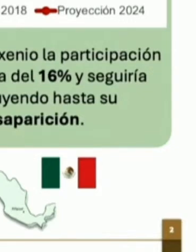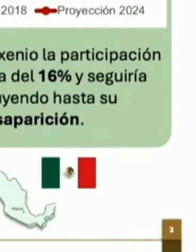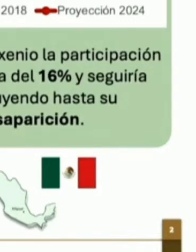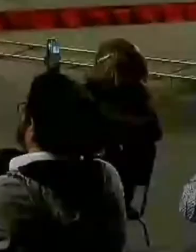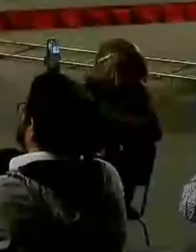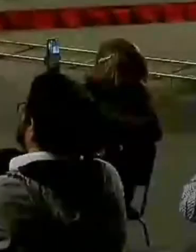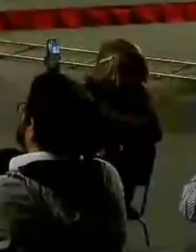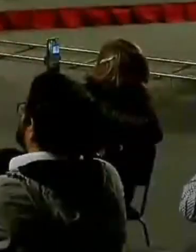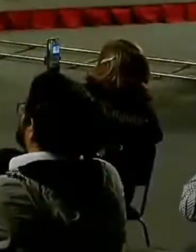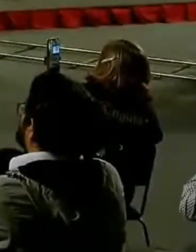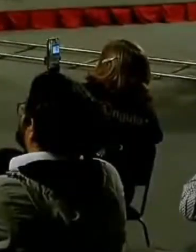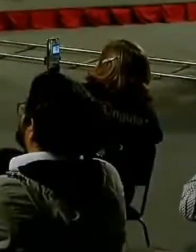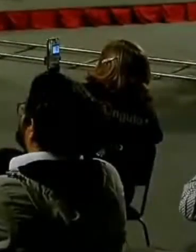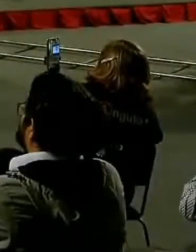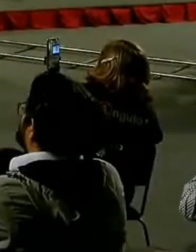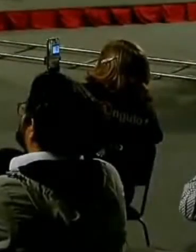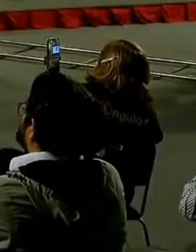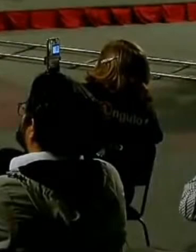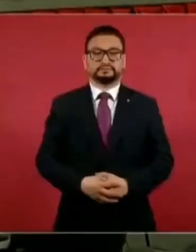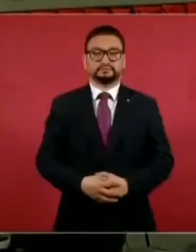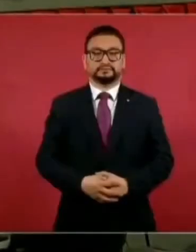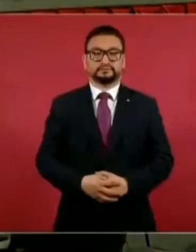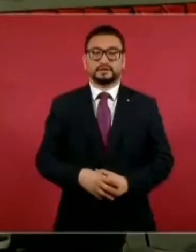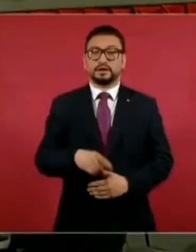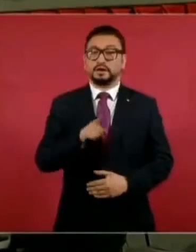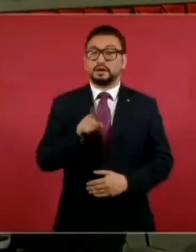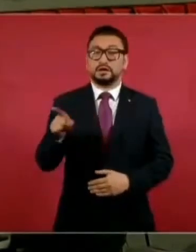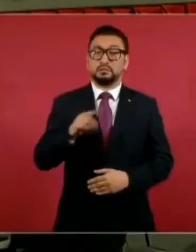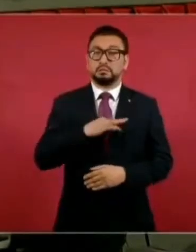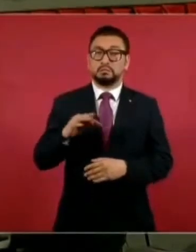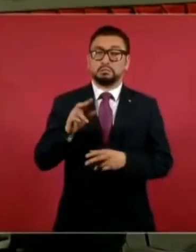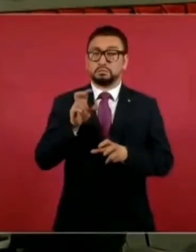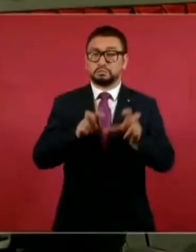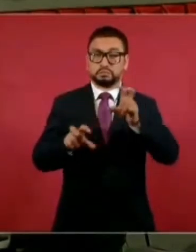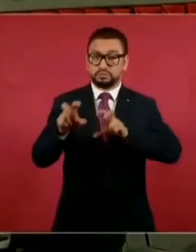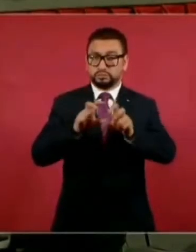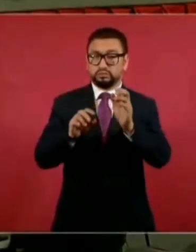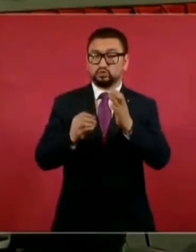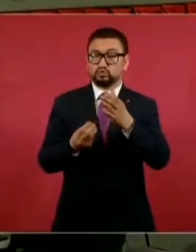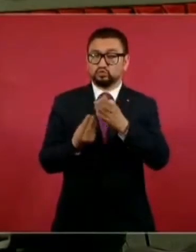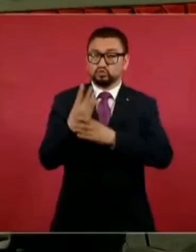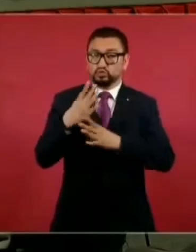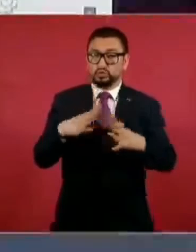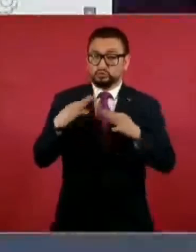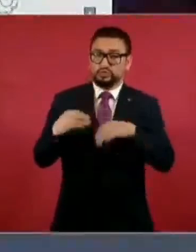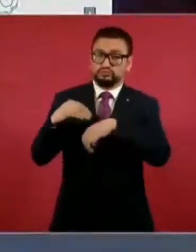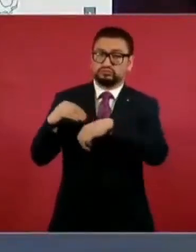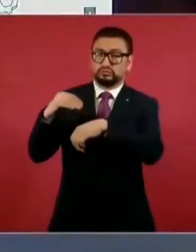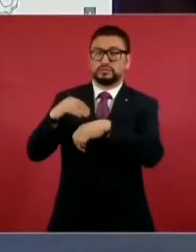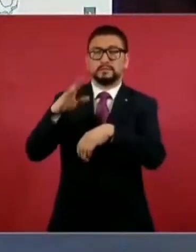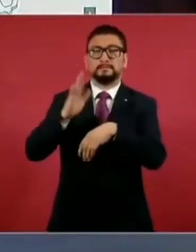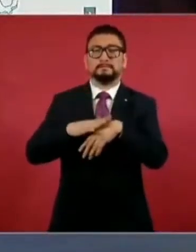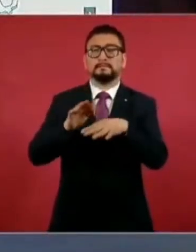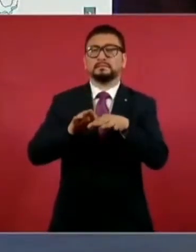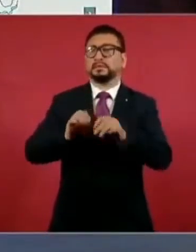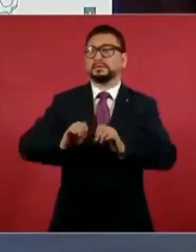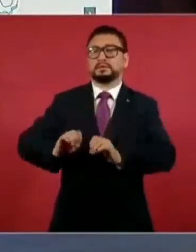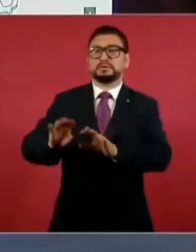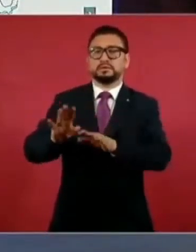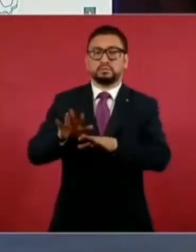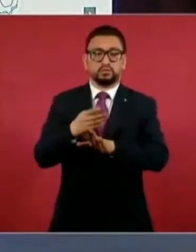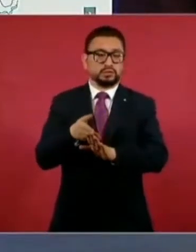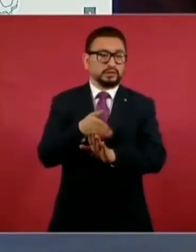una inversión imparable, de tal manera que las centrales nuevas siempre van a tener prioridad respecto de